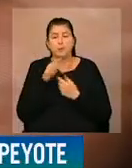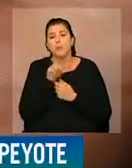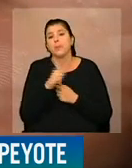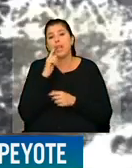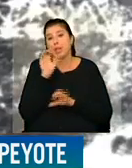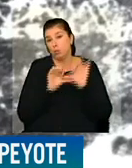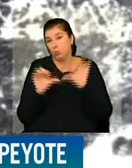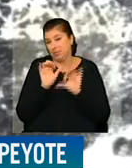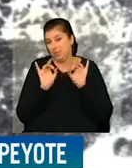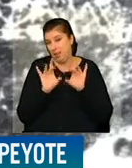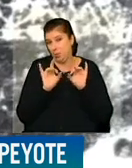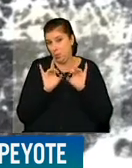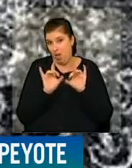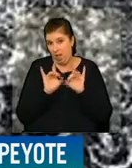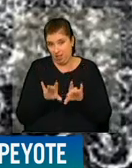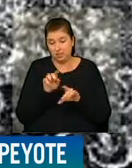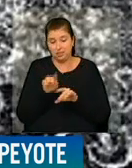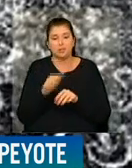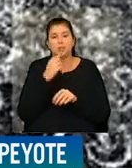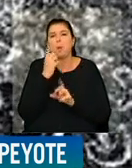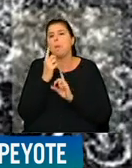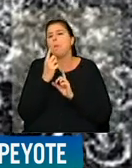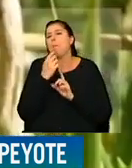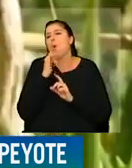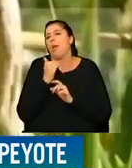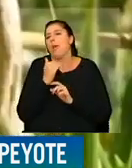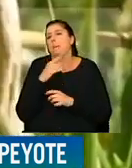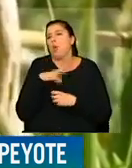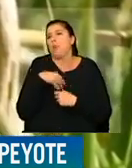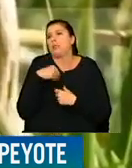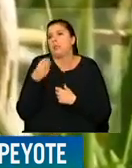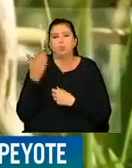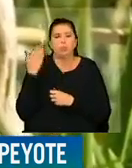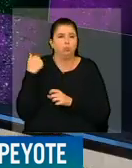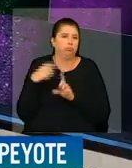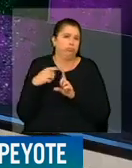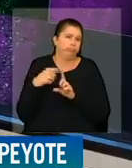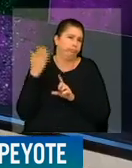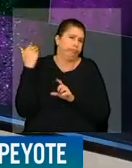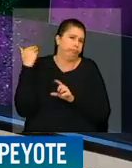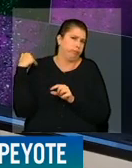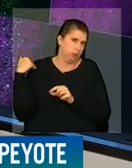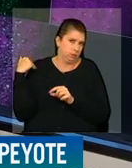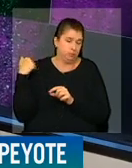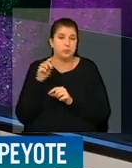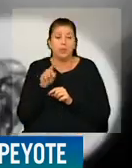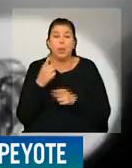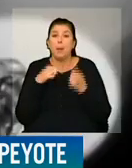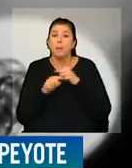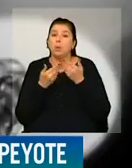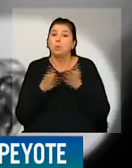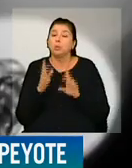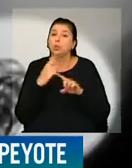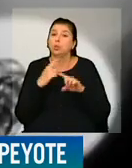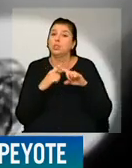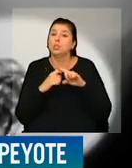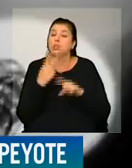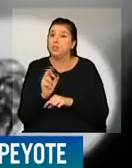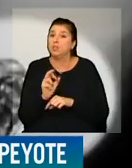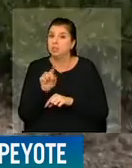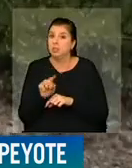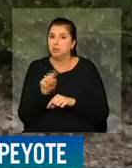naturales, vienen siendo utilizadas en rituales religiosos o espirituales desde hace siglos. Pero a comienzos del siglo XX, el tema pasó a la formalidad